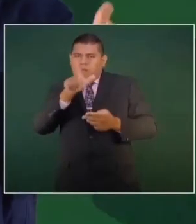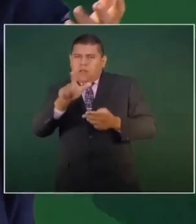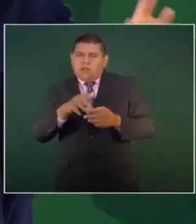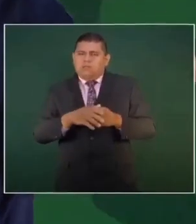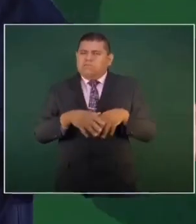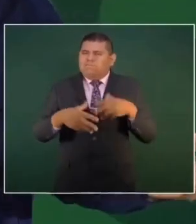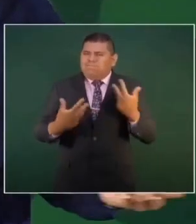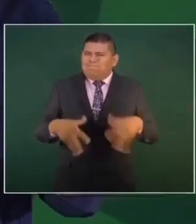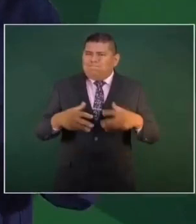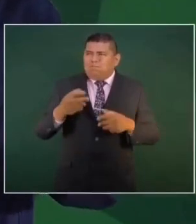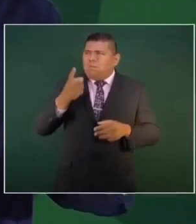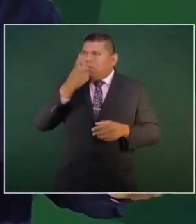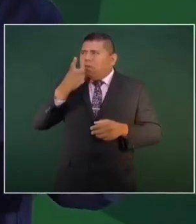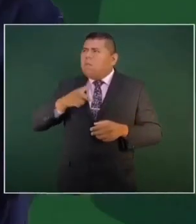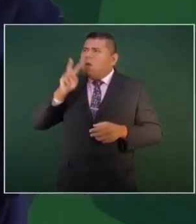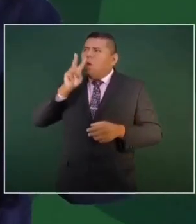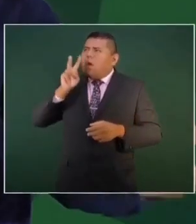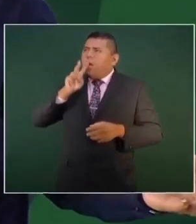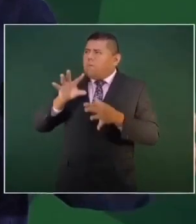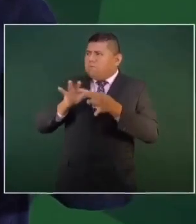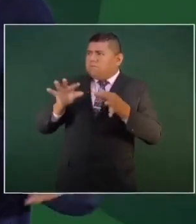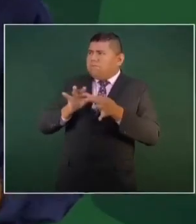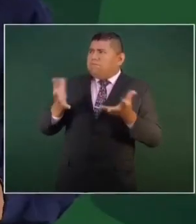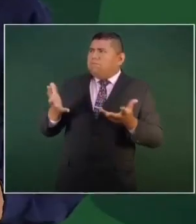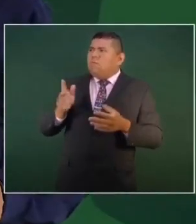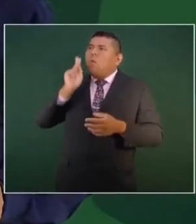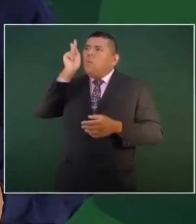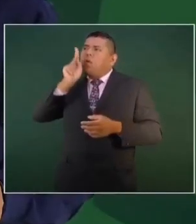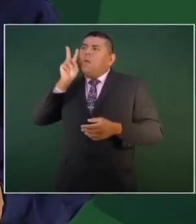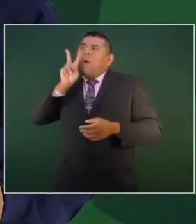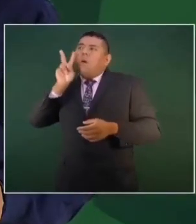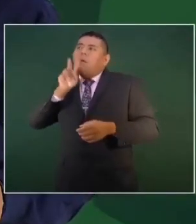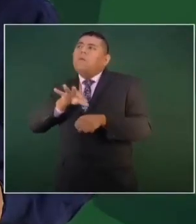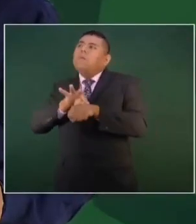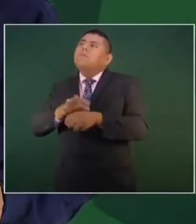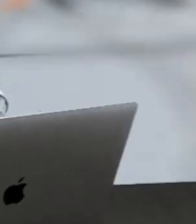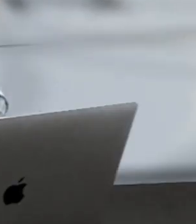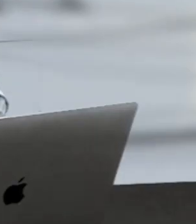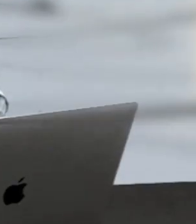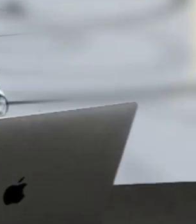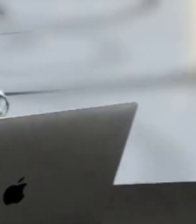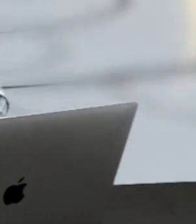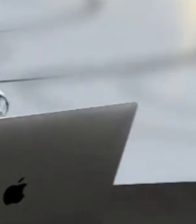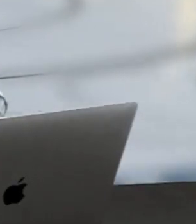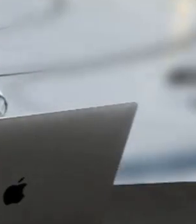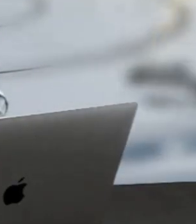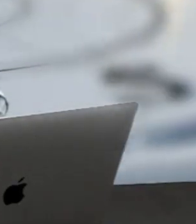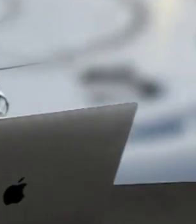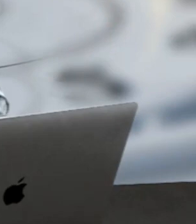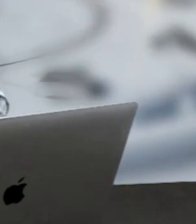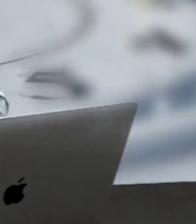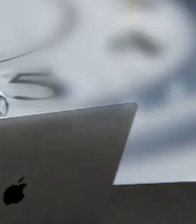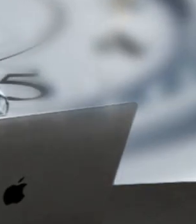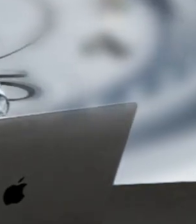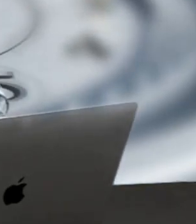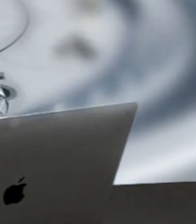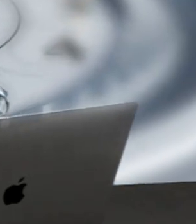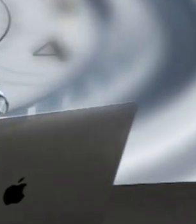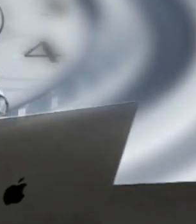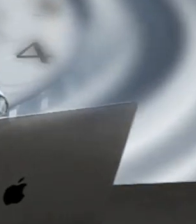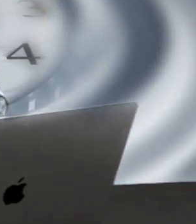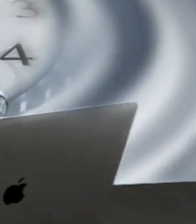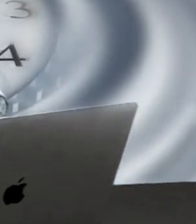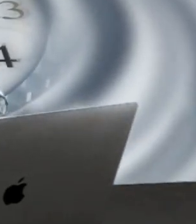Que nos diga cuáles son las pruebas. En temas locales, en Teciutlán,